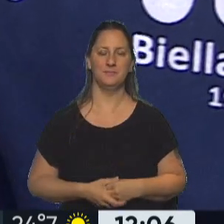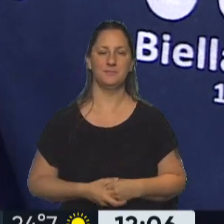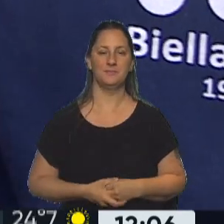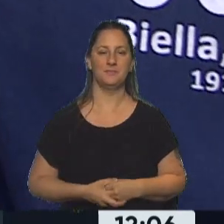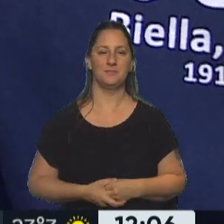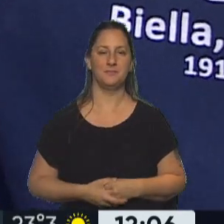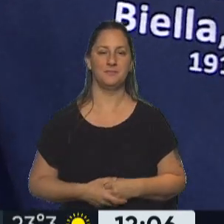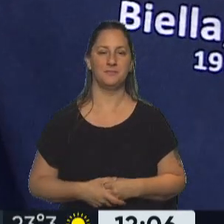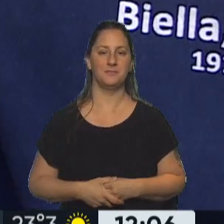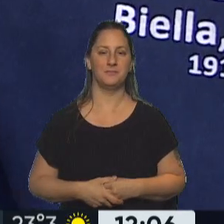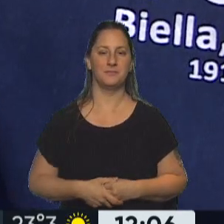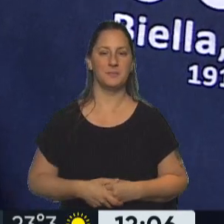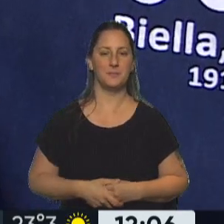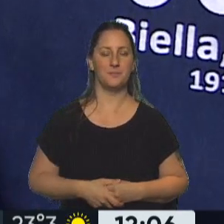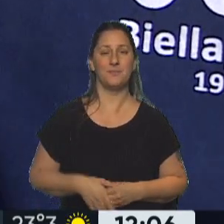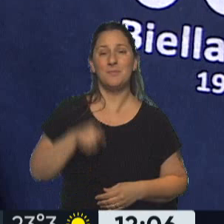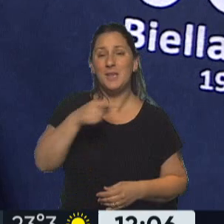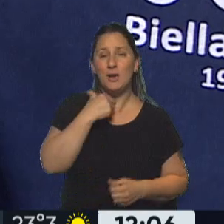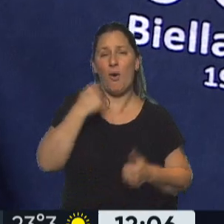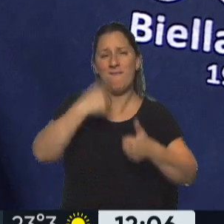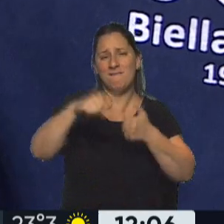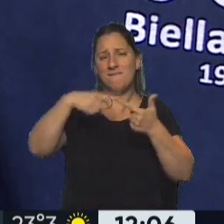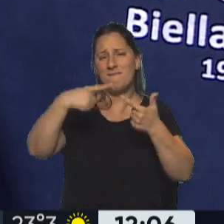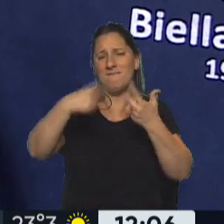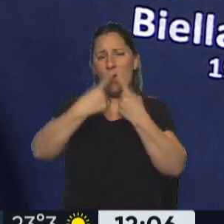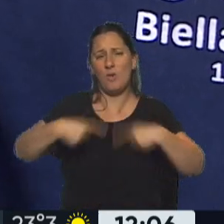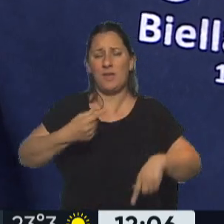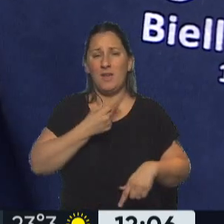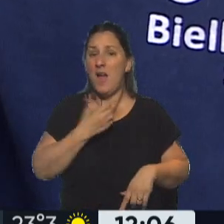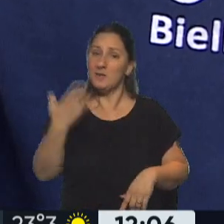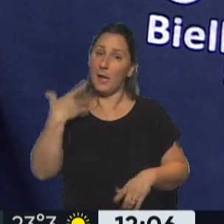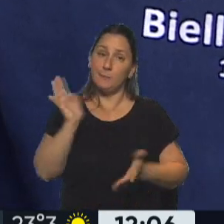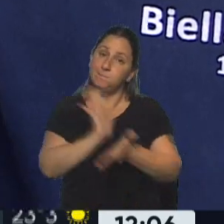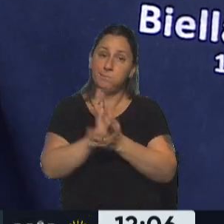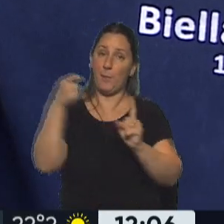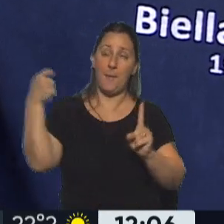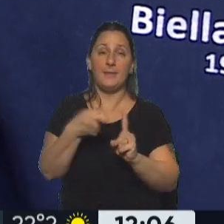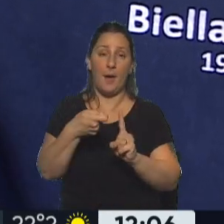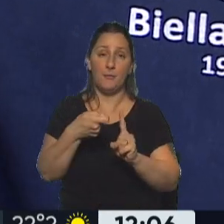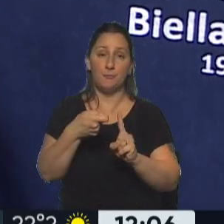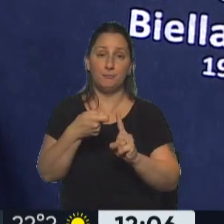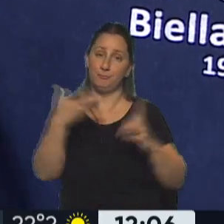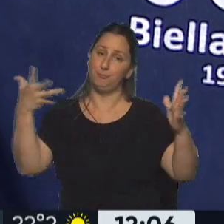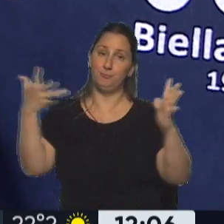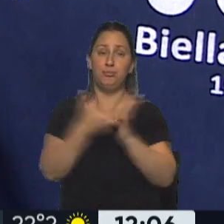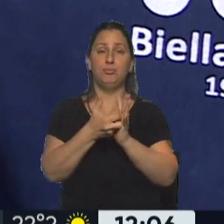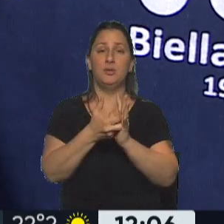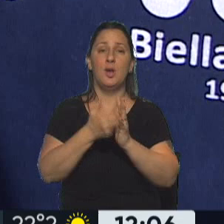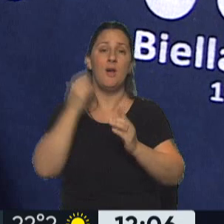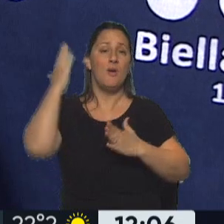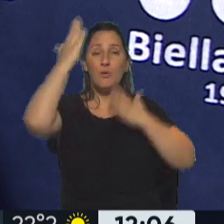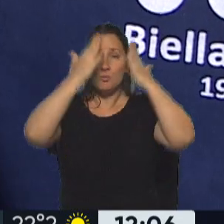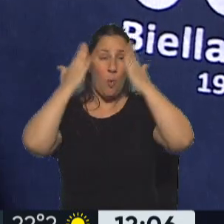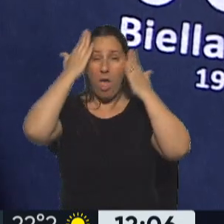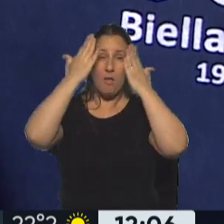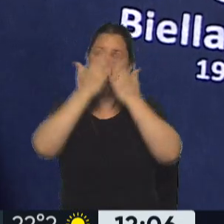Puede ser. Él quería muchas cosas. Y ayer me lo mataron. Y todos los sueños que él tenía ya no lo